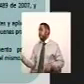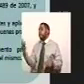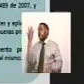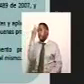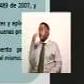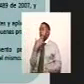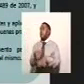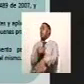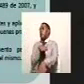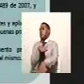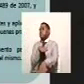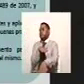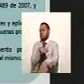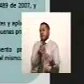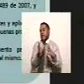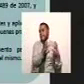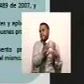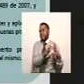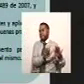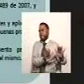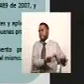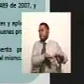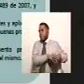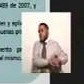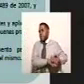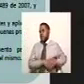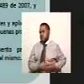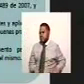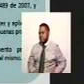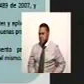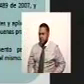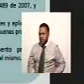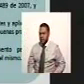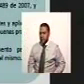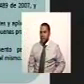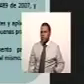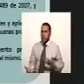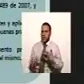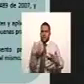el sistema tampoco incluía las ineficiencias de quien genera la carga.